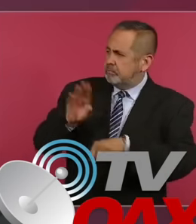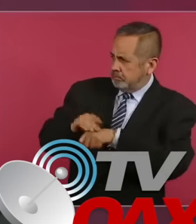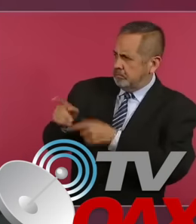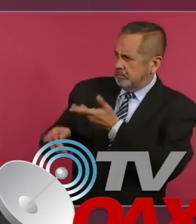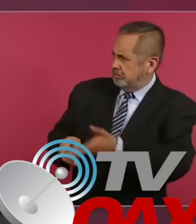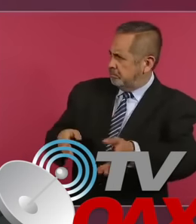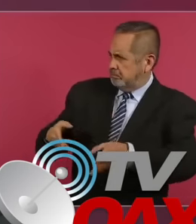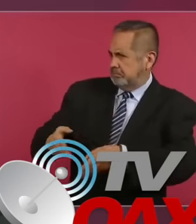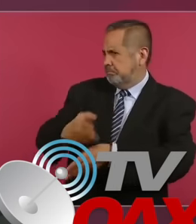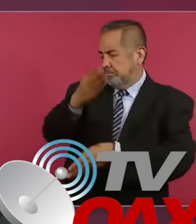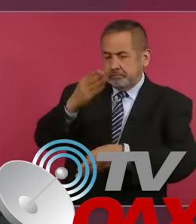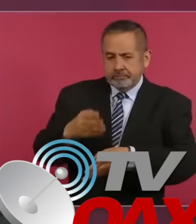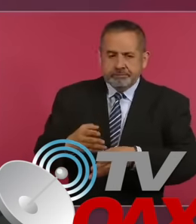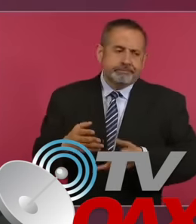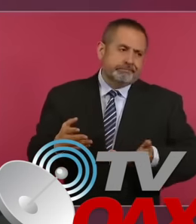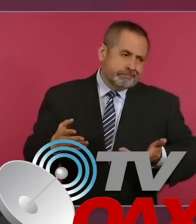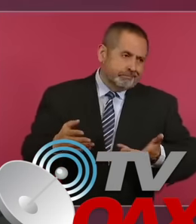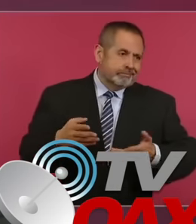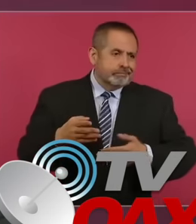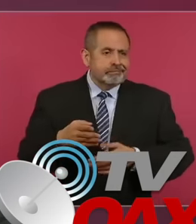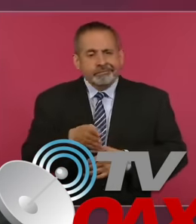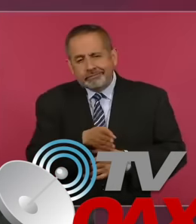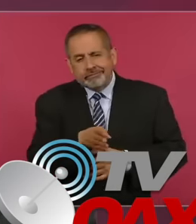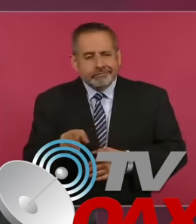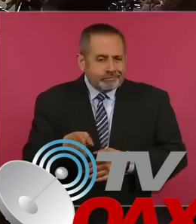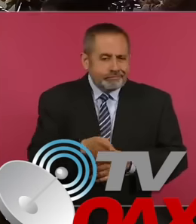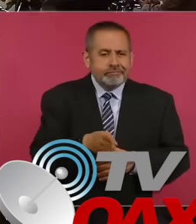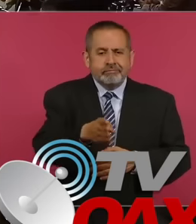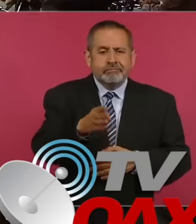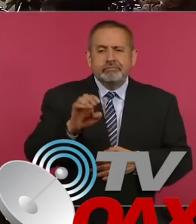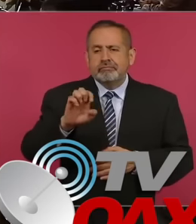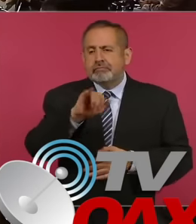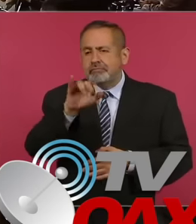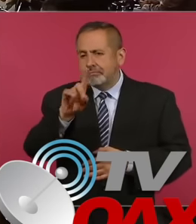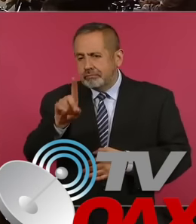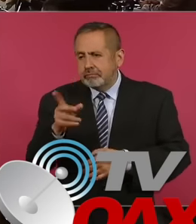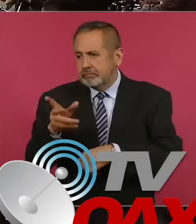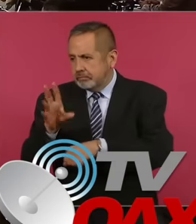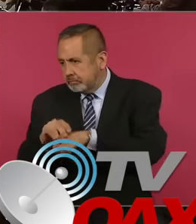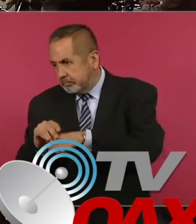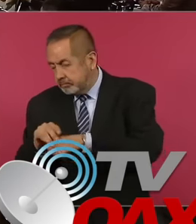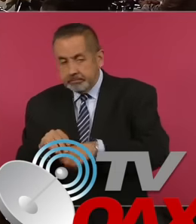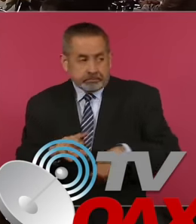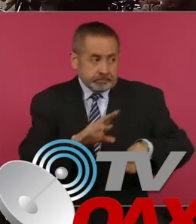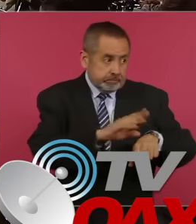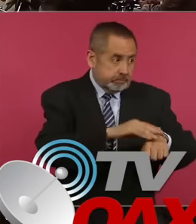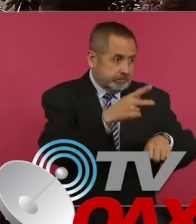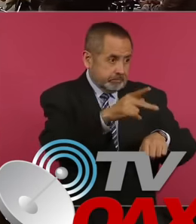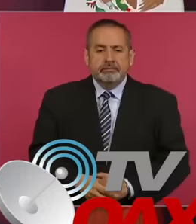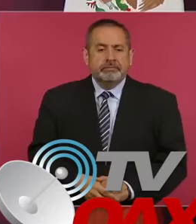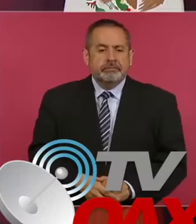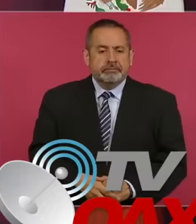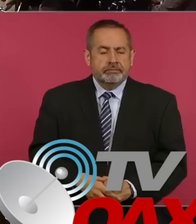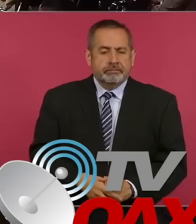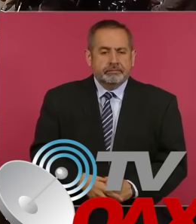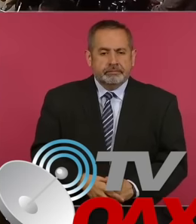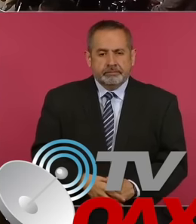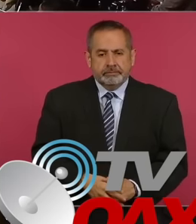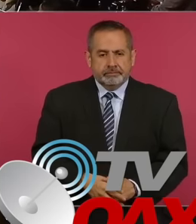porque tiene que pasar por ejidos, pequeñas propiedades,